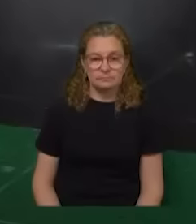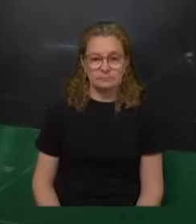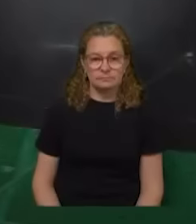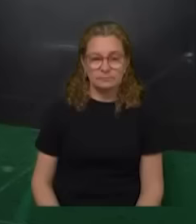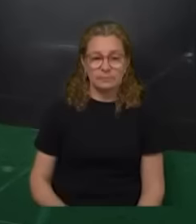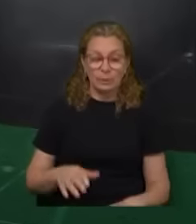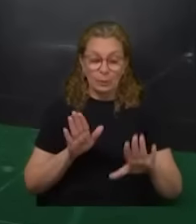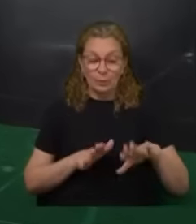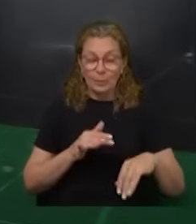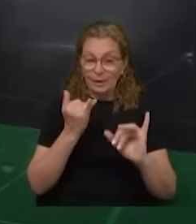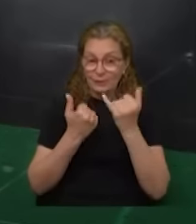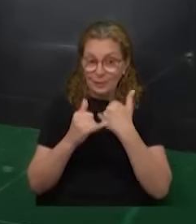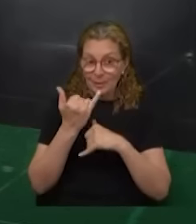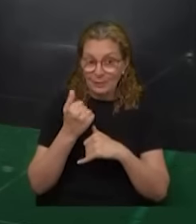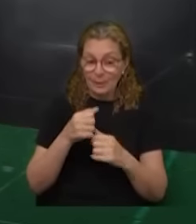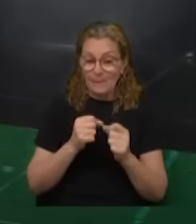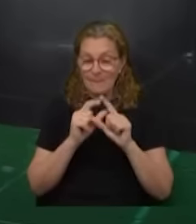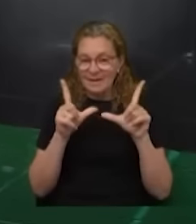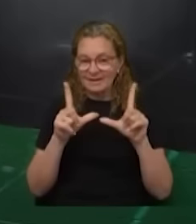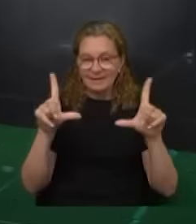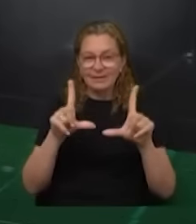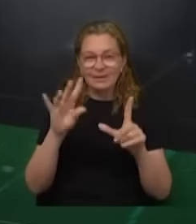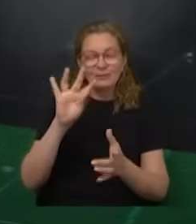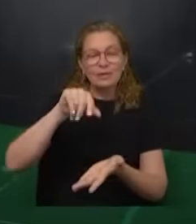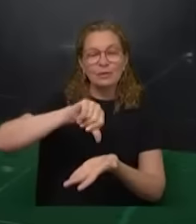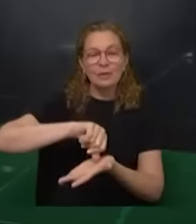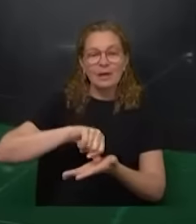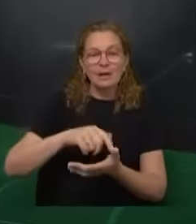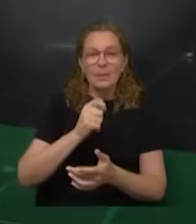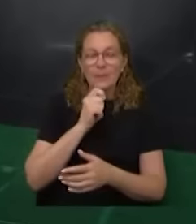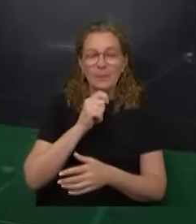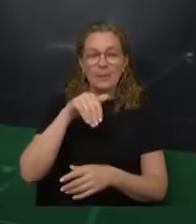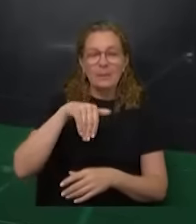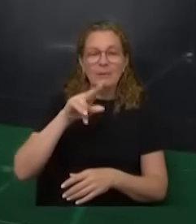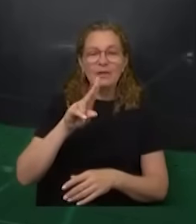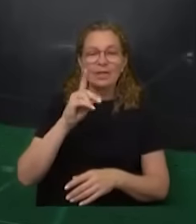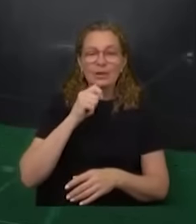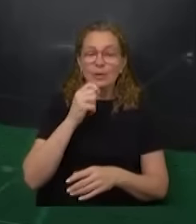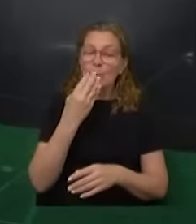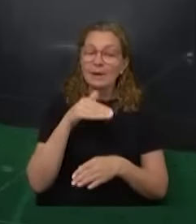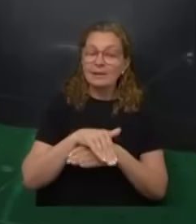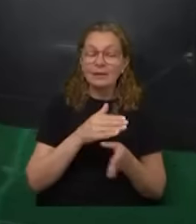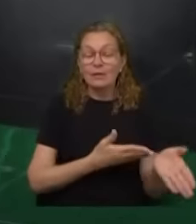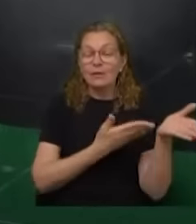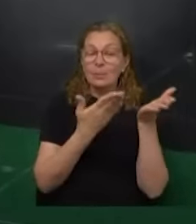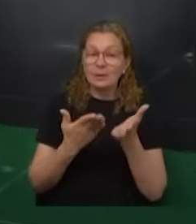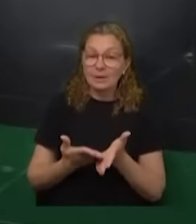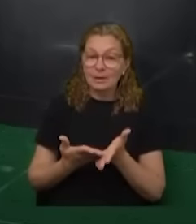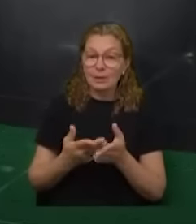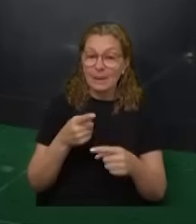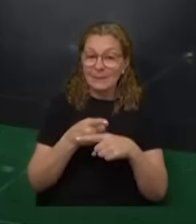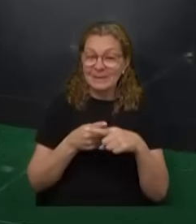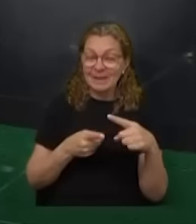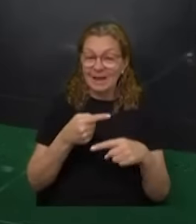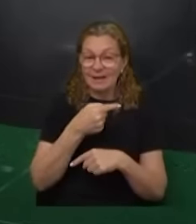suenan los tambores de la información porque reaparece en la pantalla de TV ciudad la edición central de mbd noticias Buenas tardes bienvenidos bienvenidas en la mitad de la